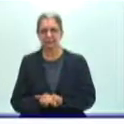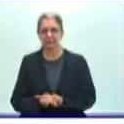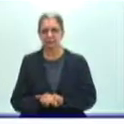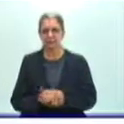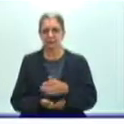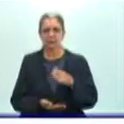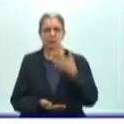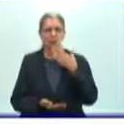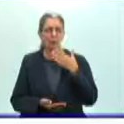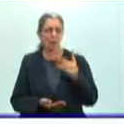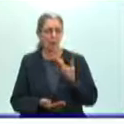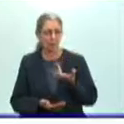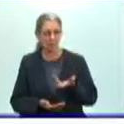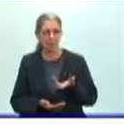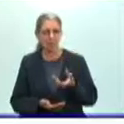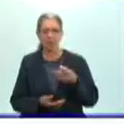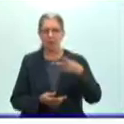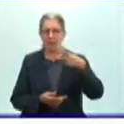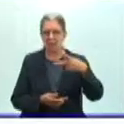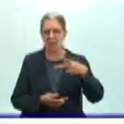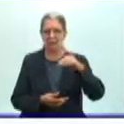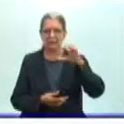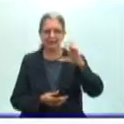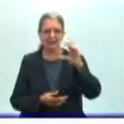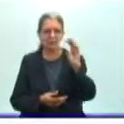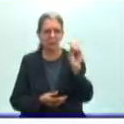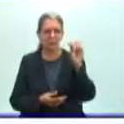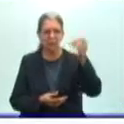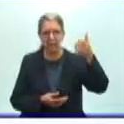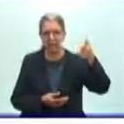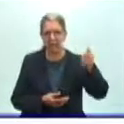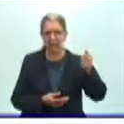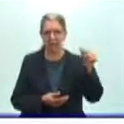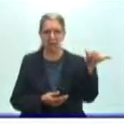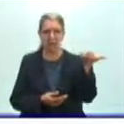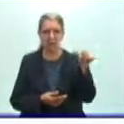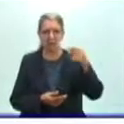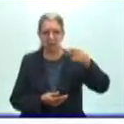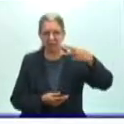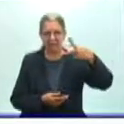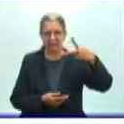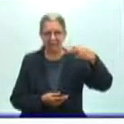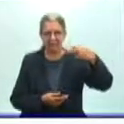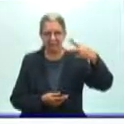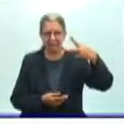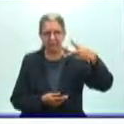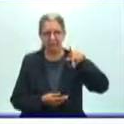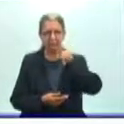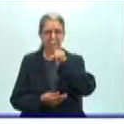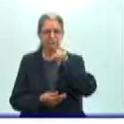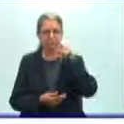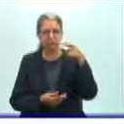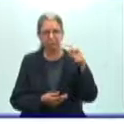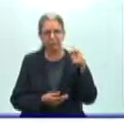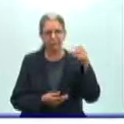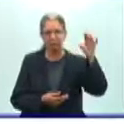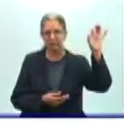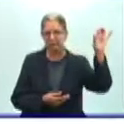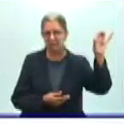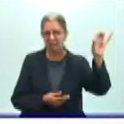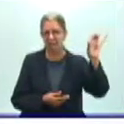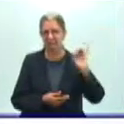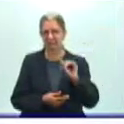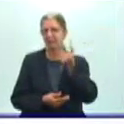Como el ángulo COA, su amplitud es 110 grados